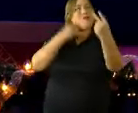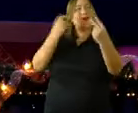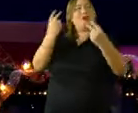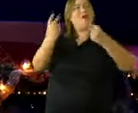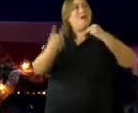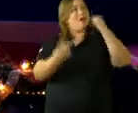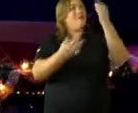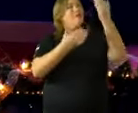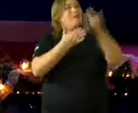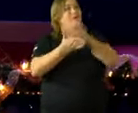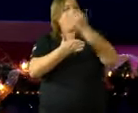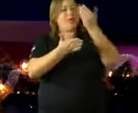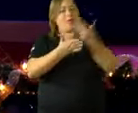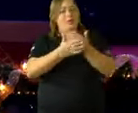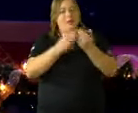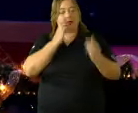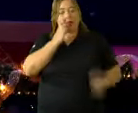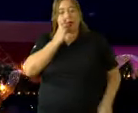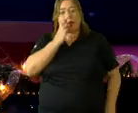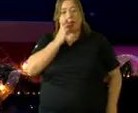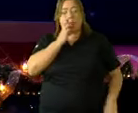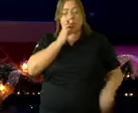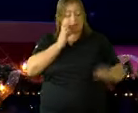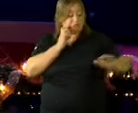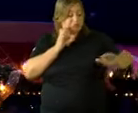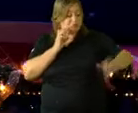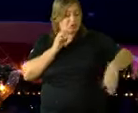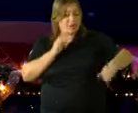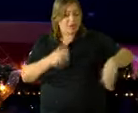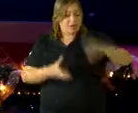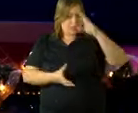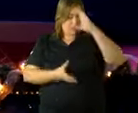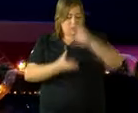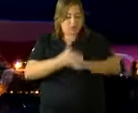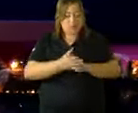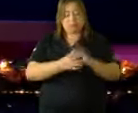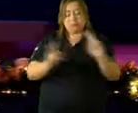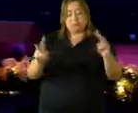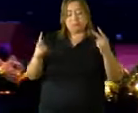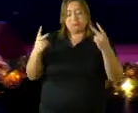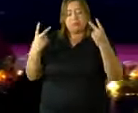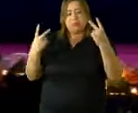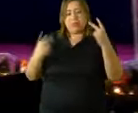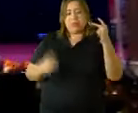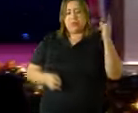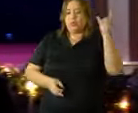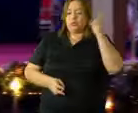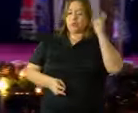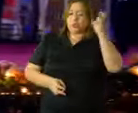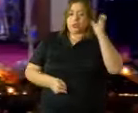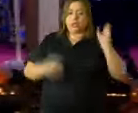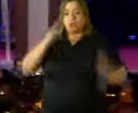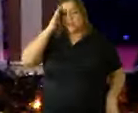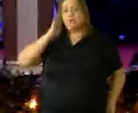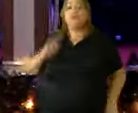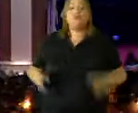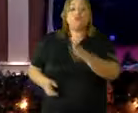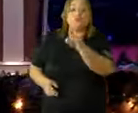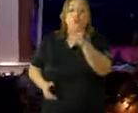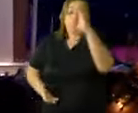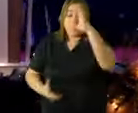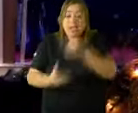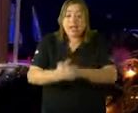nuevo. Y los que son creyentes, si están aquí y me están viendo y me están escuchando, oiga, créale a